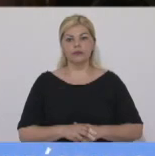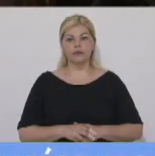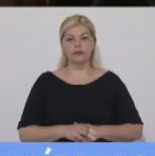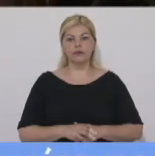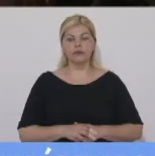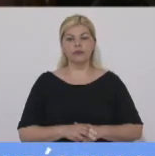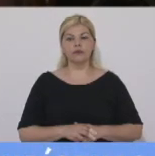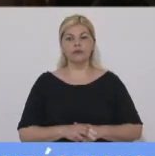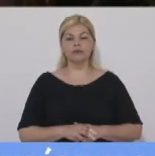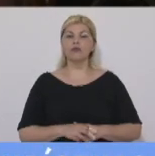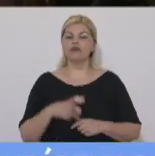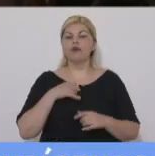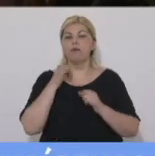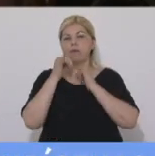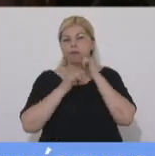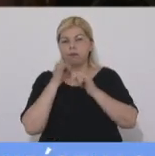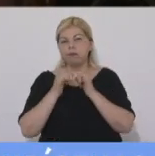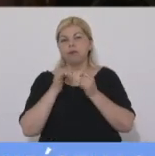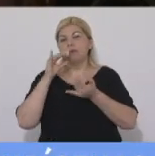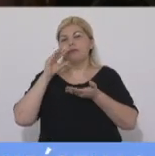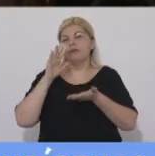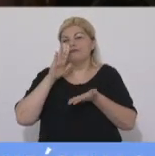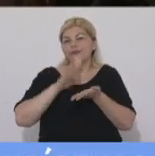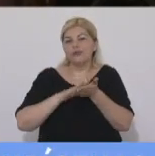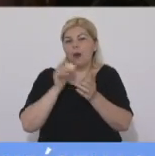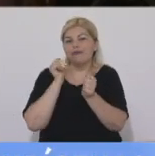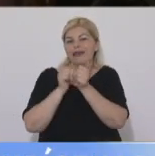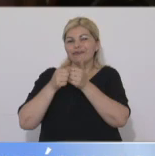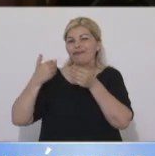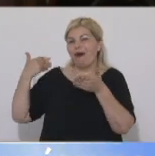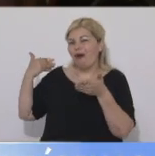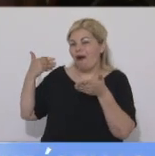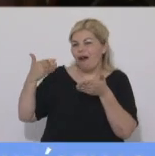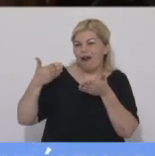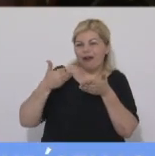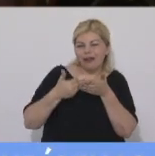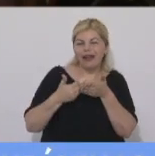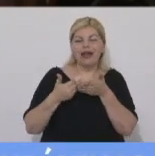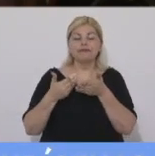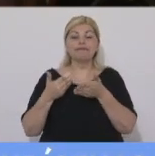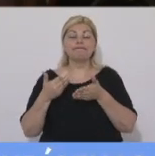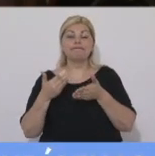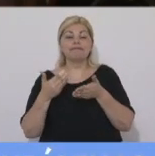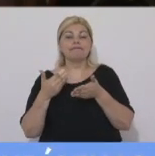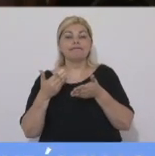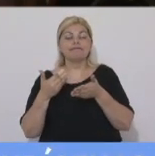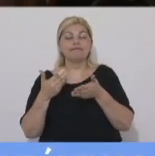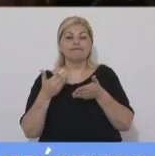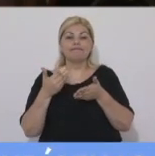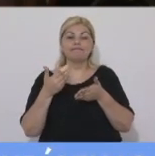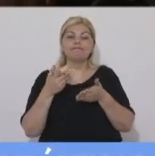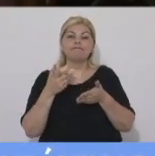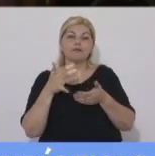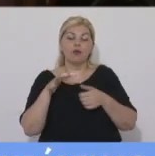Desde un contexto histórico, señora presidenta, estas comunidades en toda